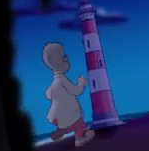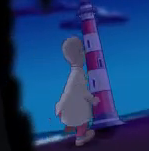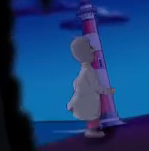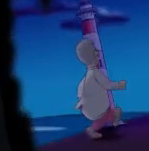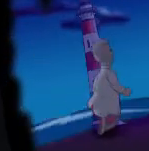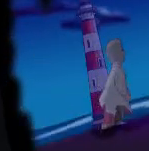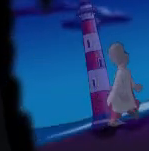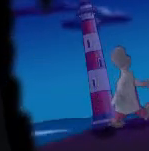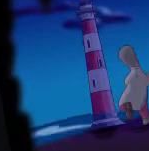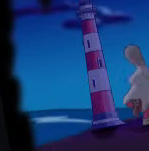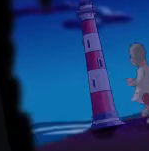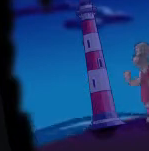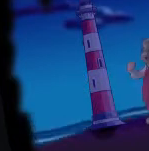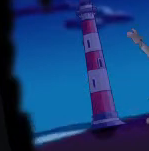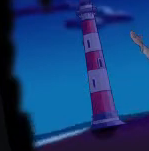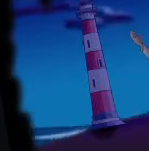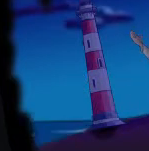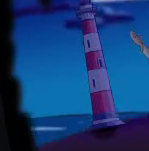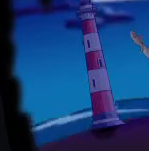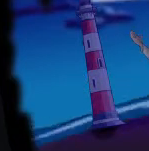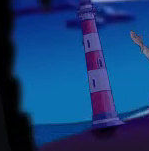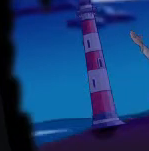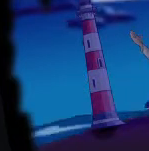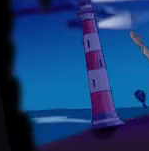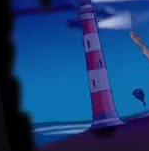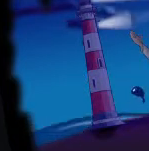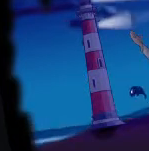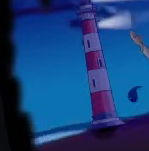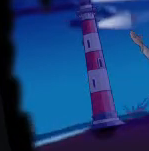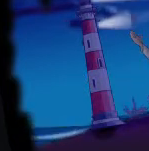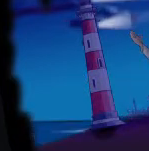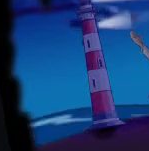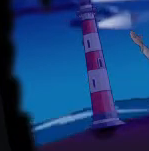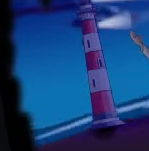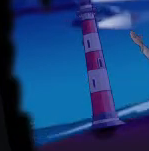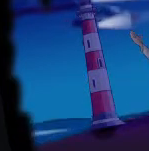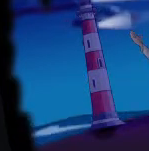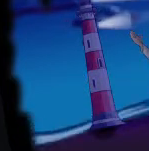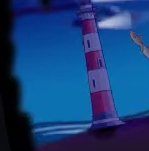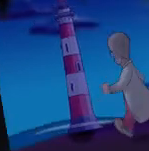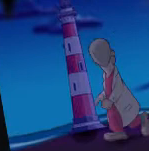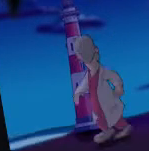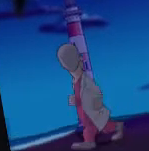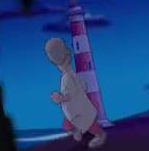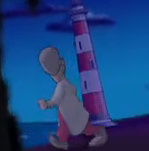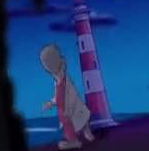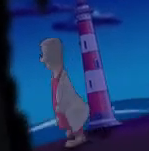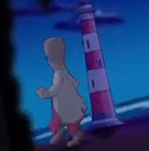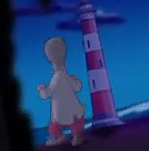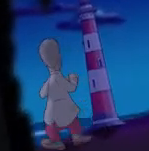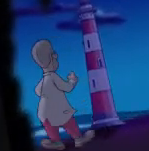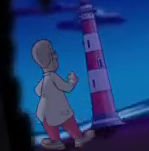El 15 de octubre, Ginés González García expresó: hay una versión que indicaría que el virus ha mutado a